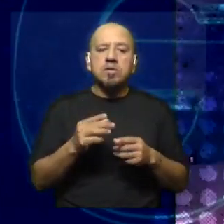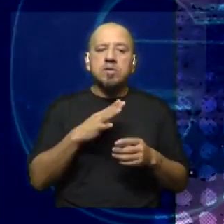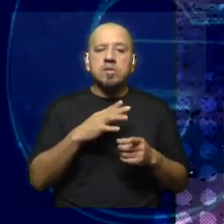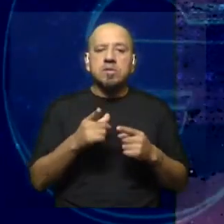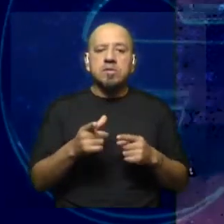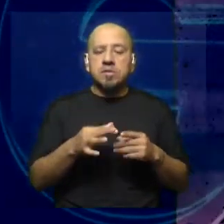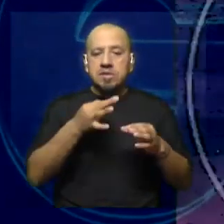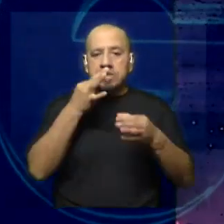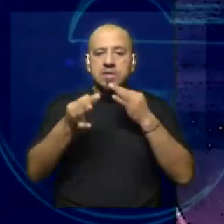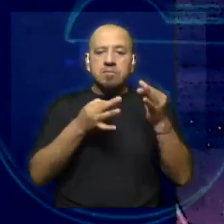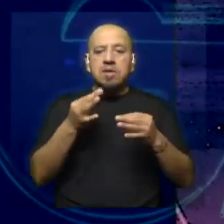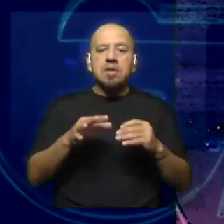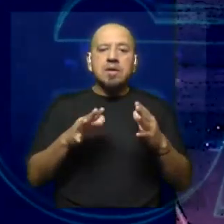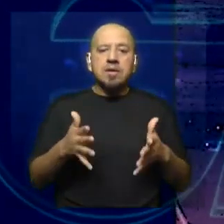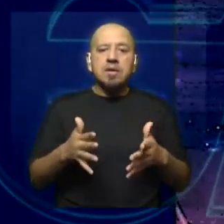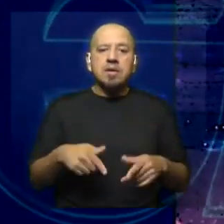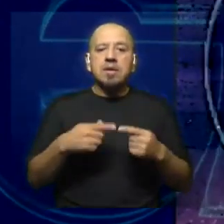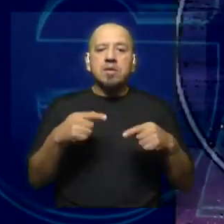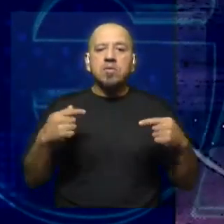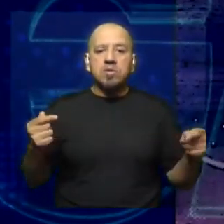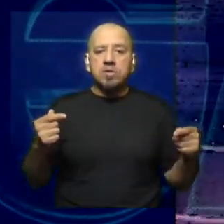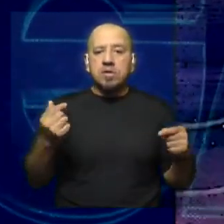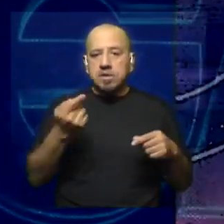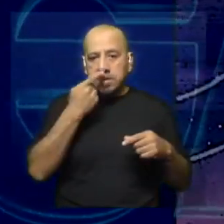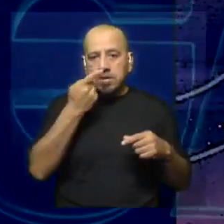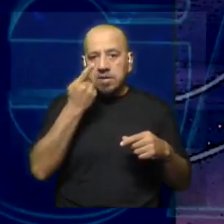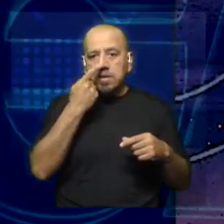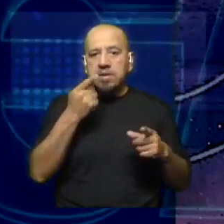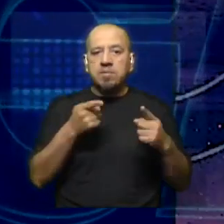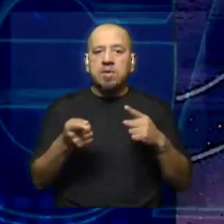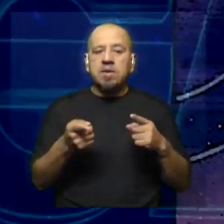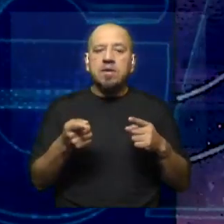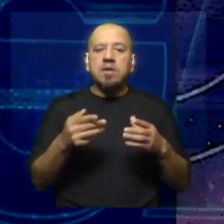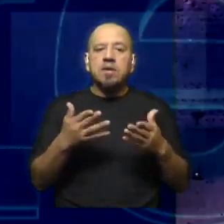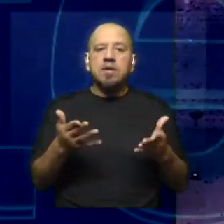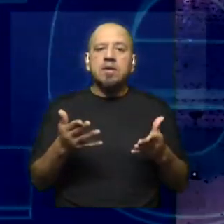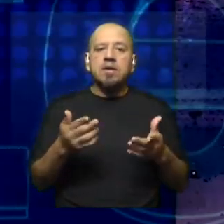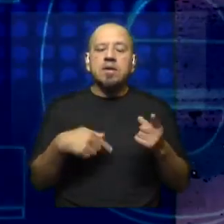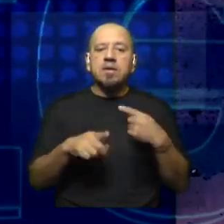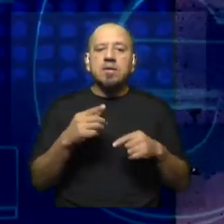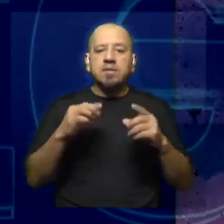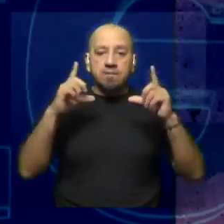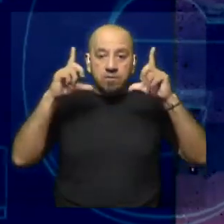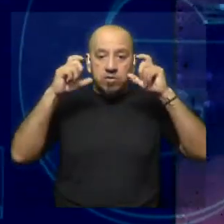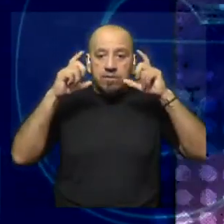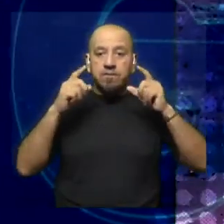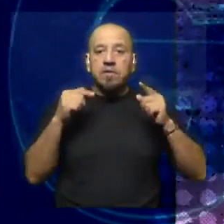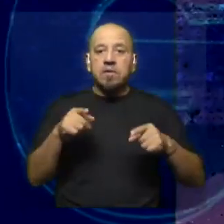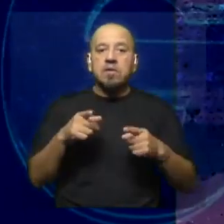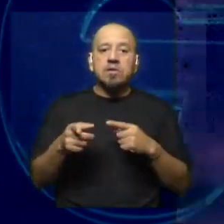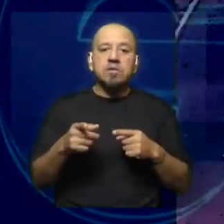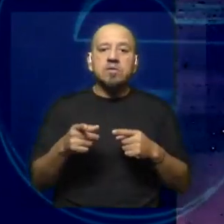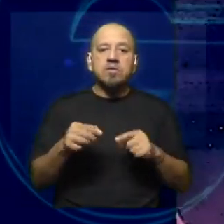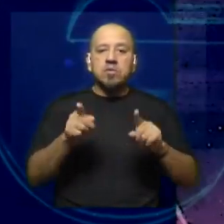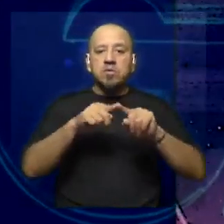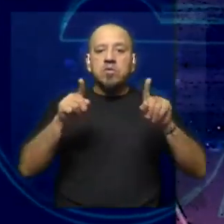ahí se explica qué cosas son de interés para el funcionamiento y el sentido que tiene el Centro de Fotografía, y hay un formulario para